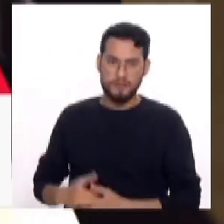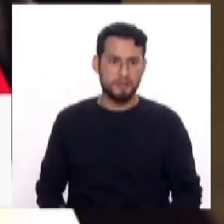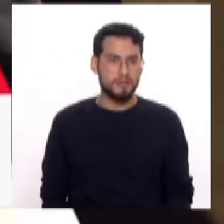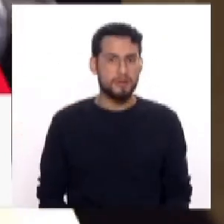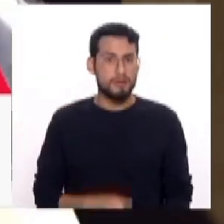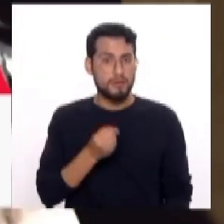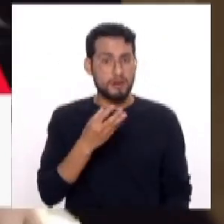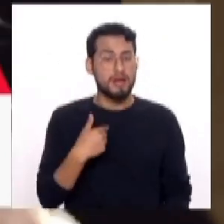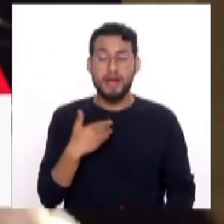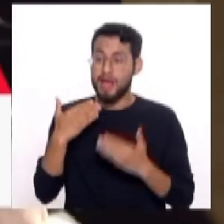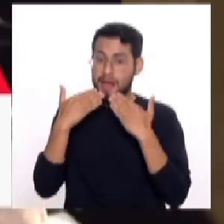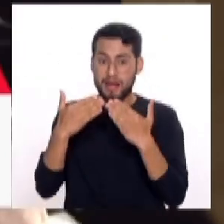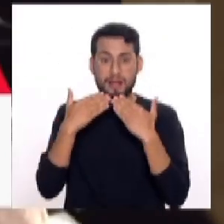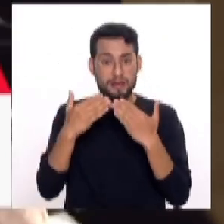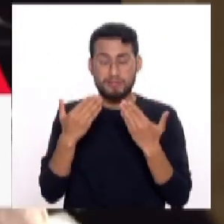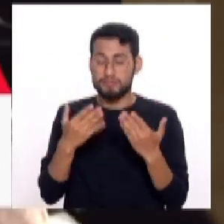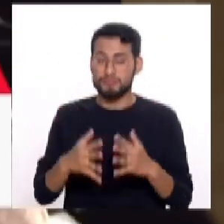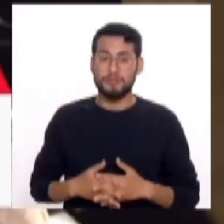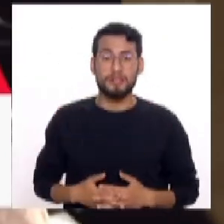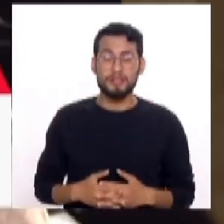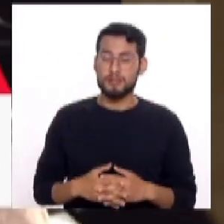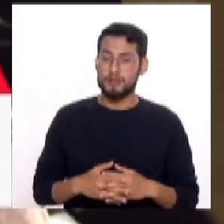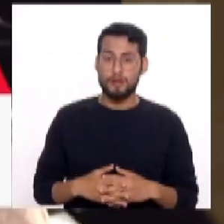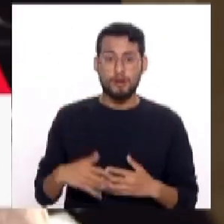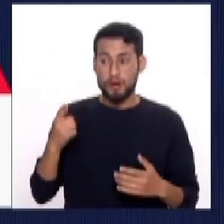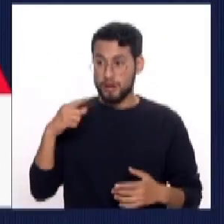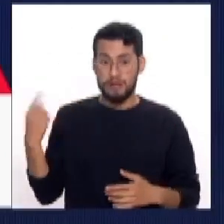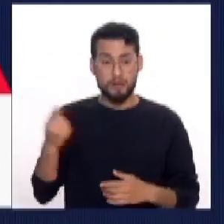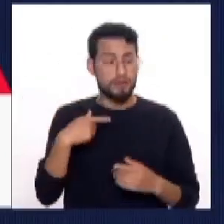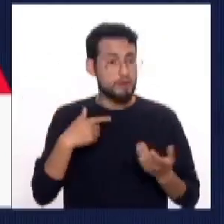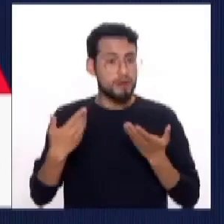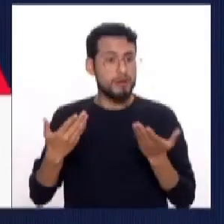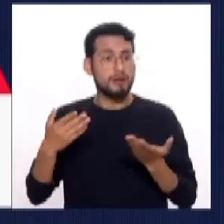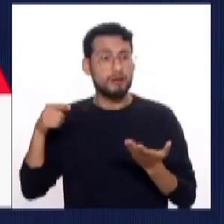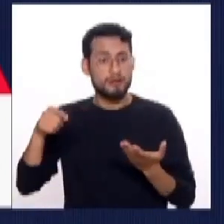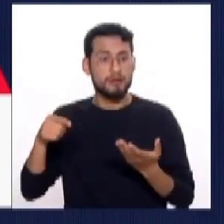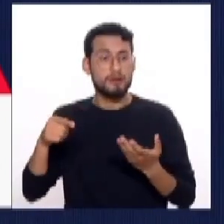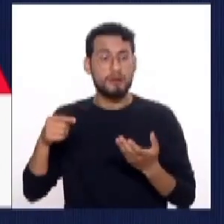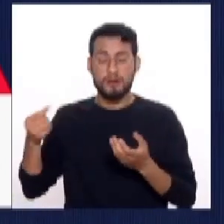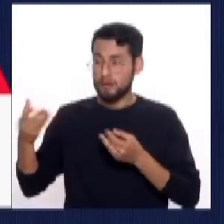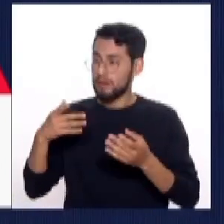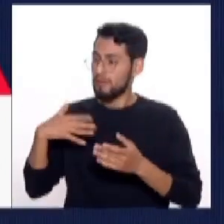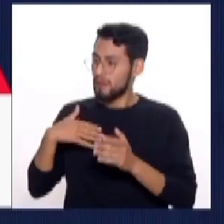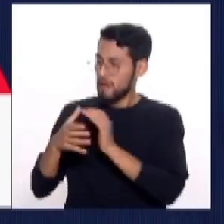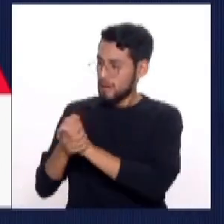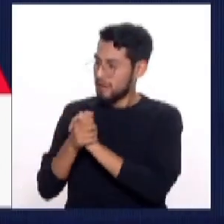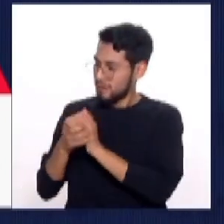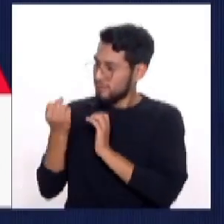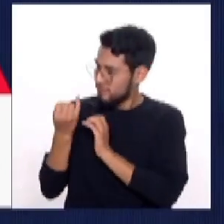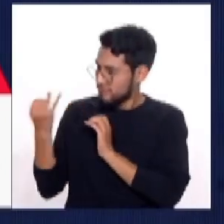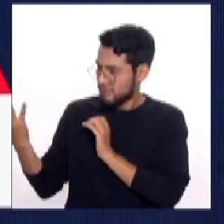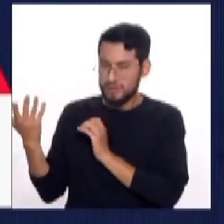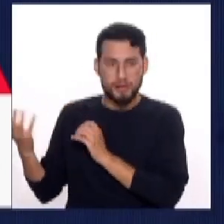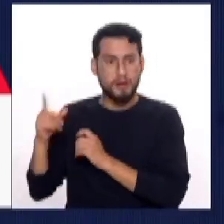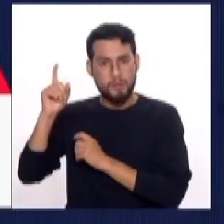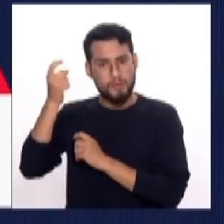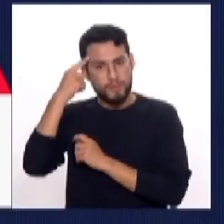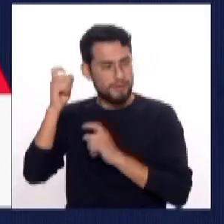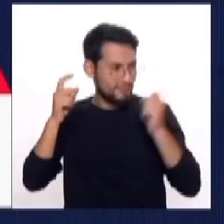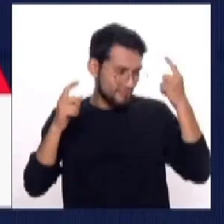Bueno muchísimas gracias para la interacción y las palabras de mis colegas En la vida